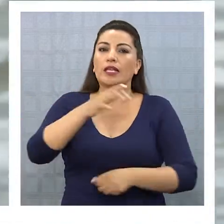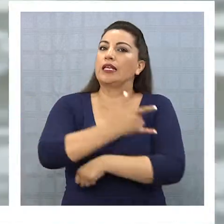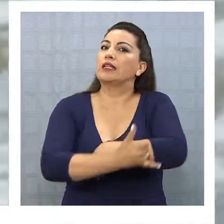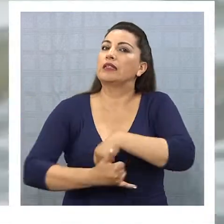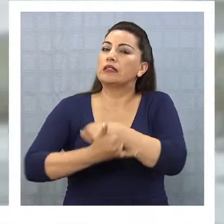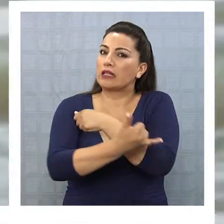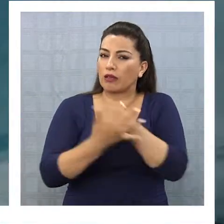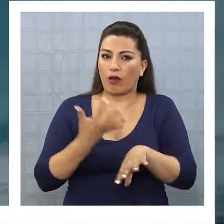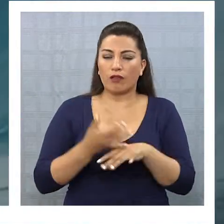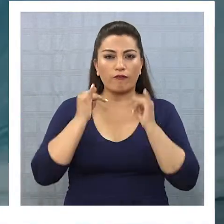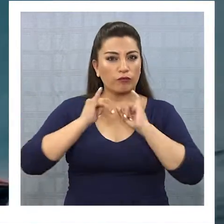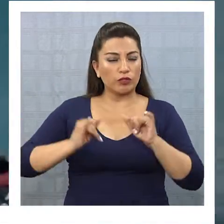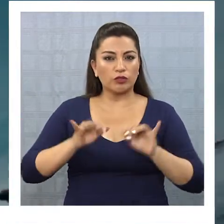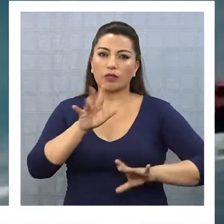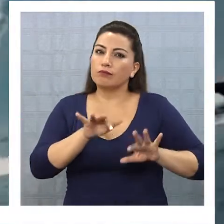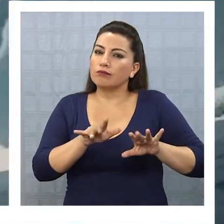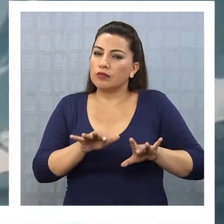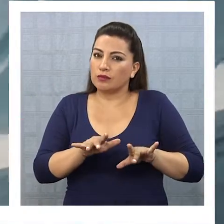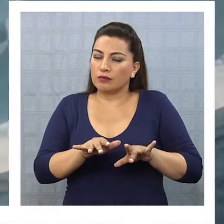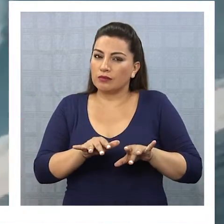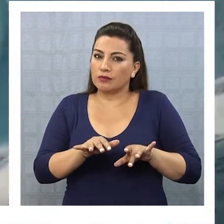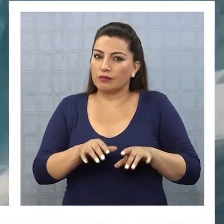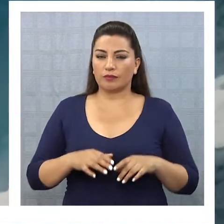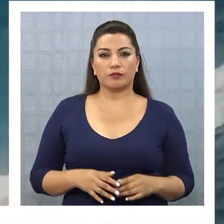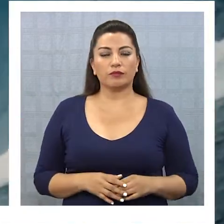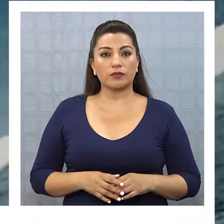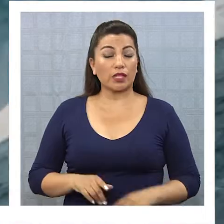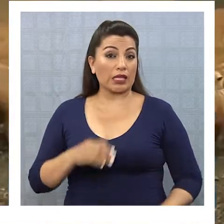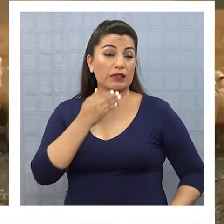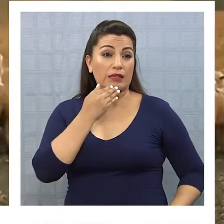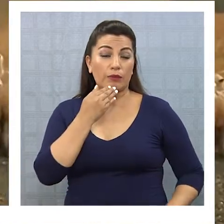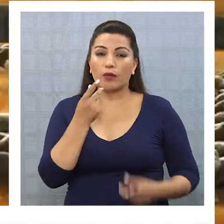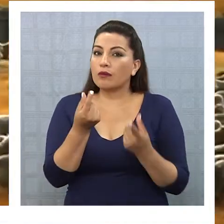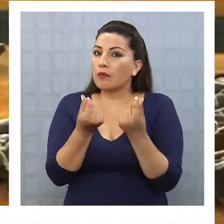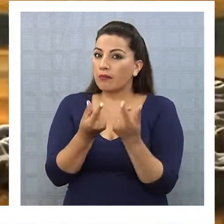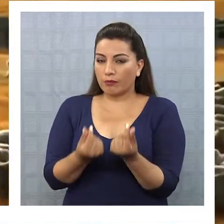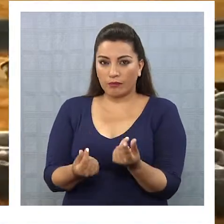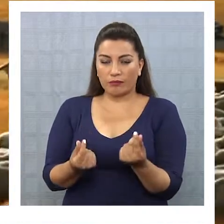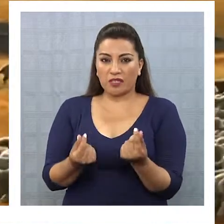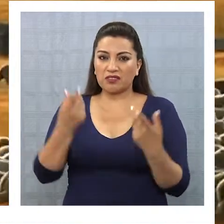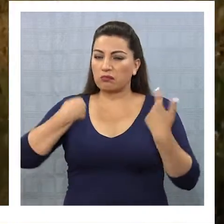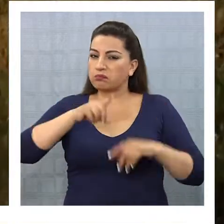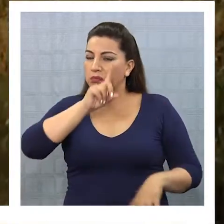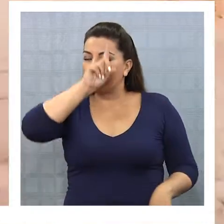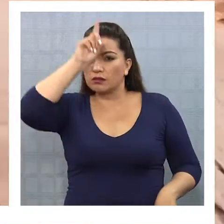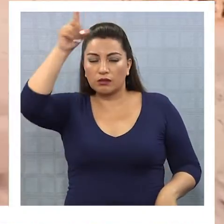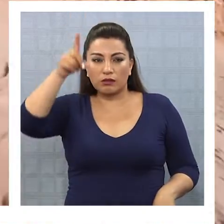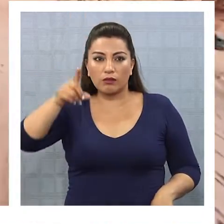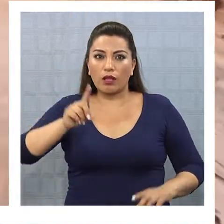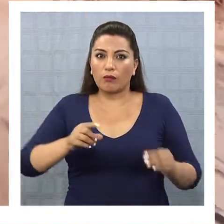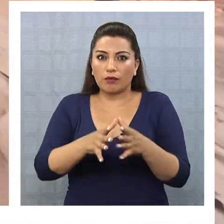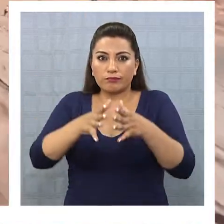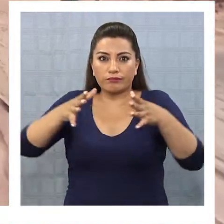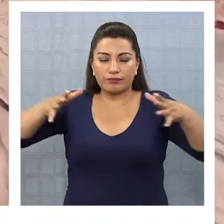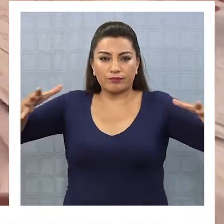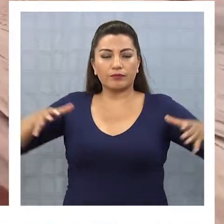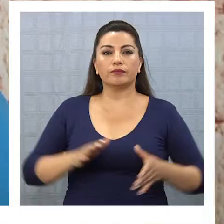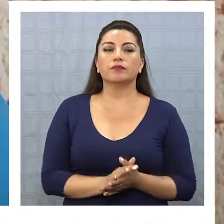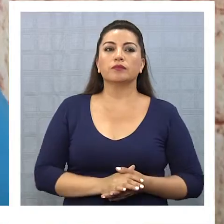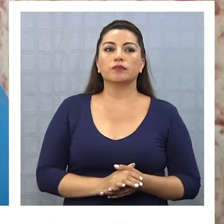información por internet para el turismo-aventura. En tanto, la oferta turística tradicional tiende a crecer.